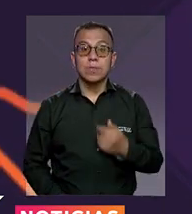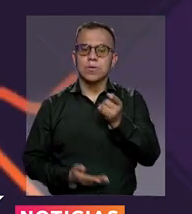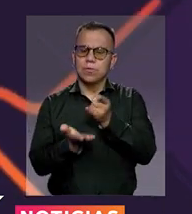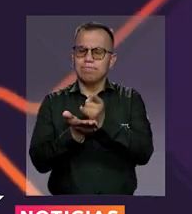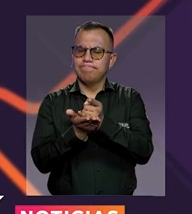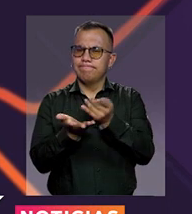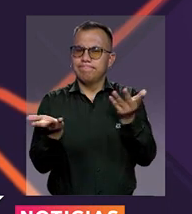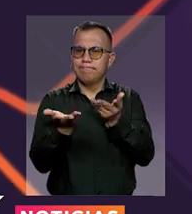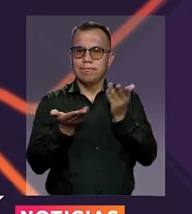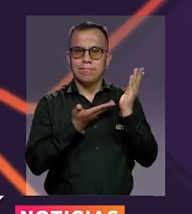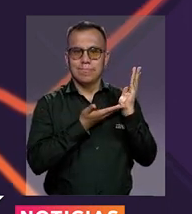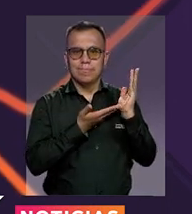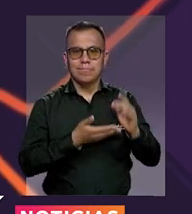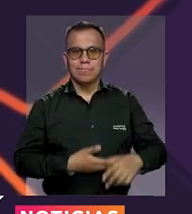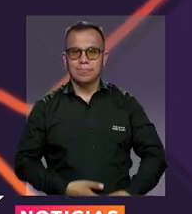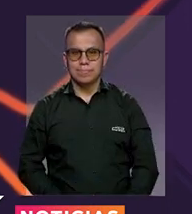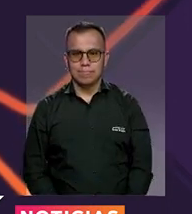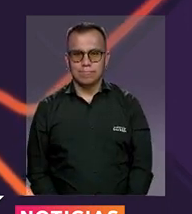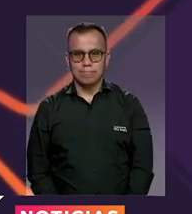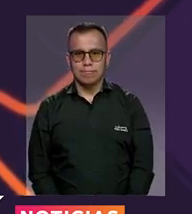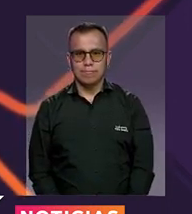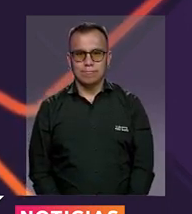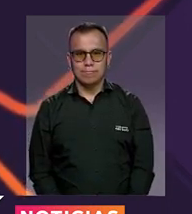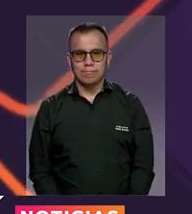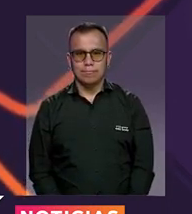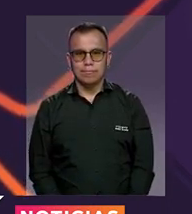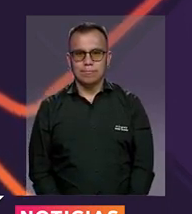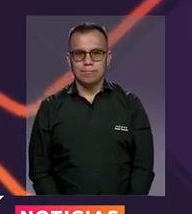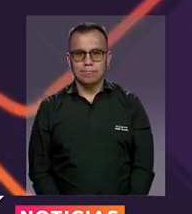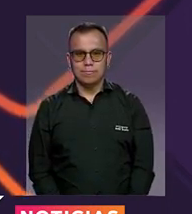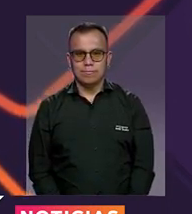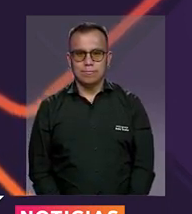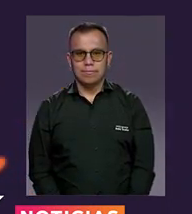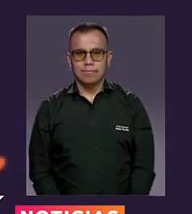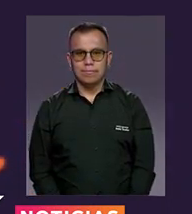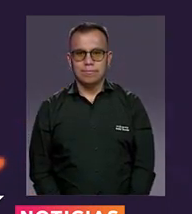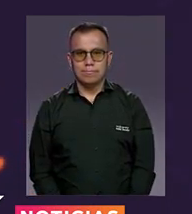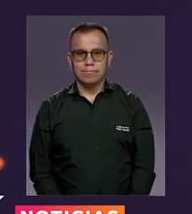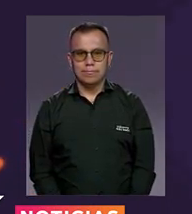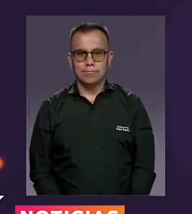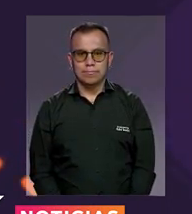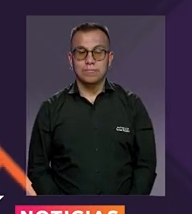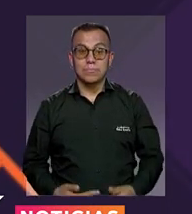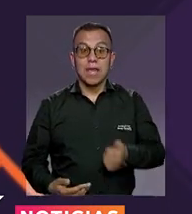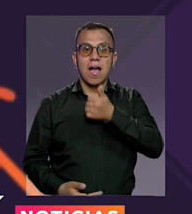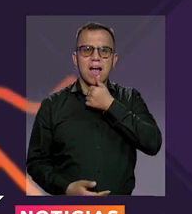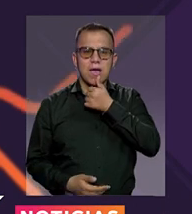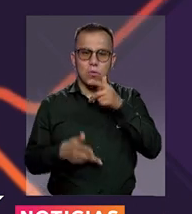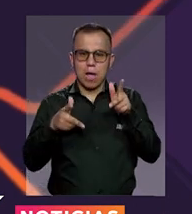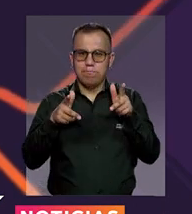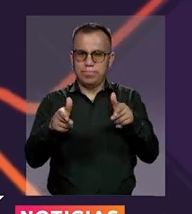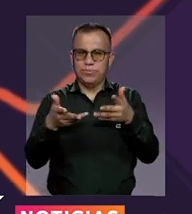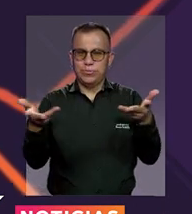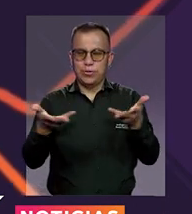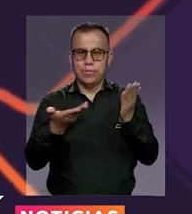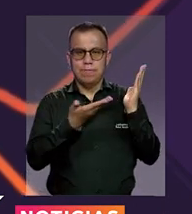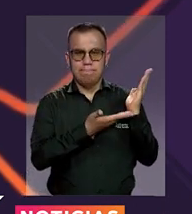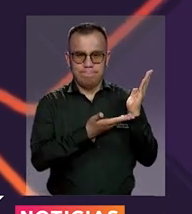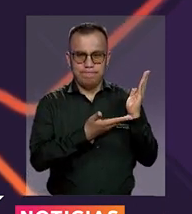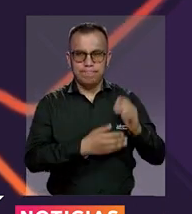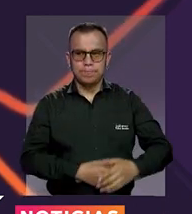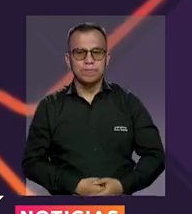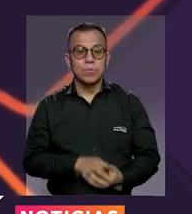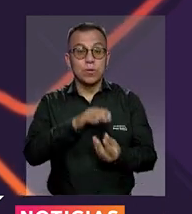en los barrios La Andrea, La Aurora y La Orquídea de Usme. Los cortes de agua son en Usaquén, en los barrios La